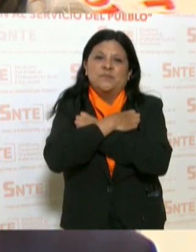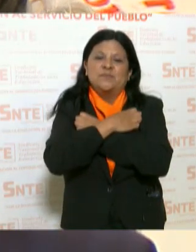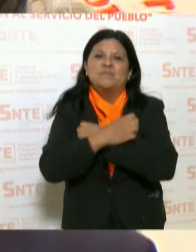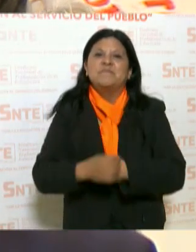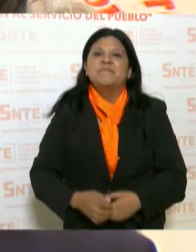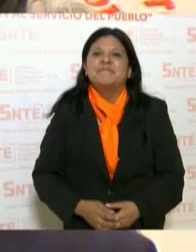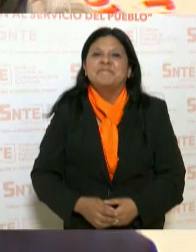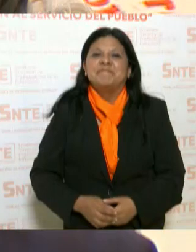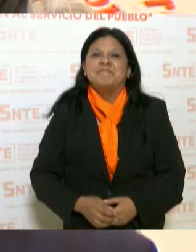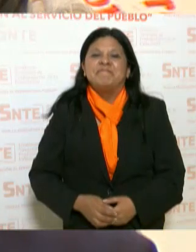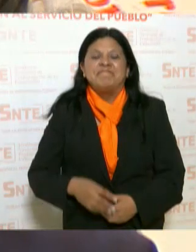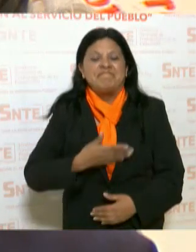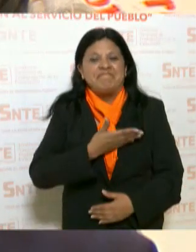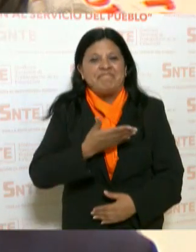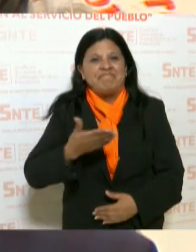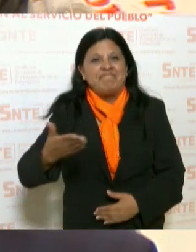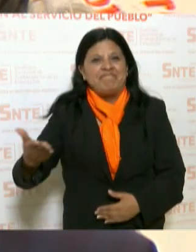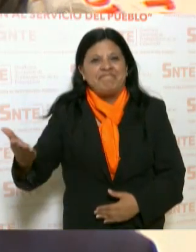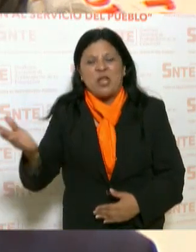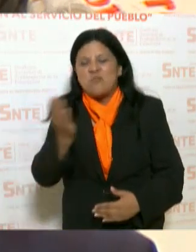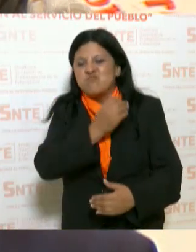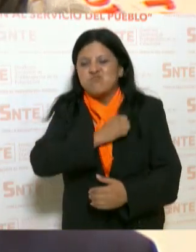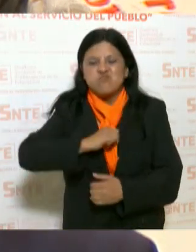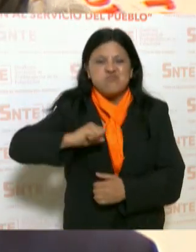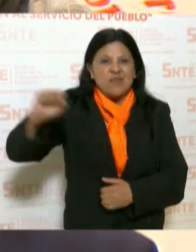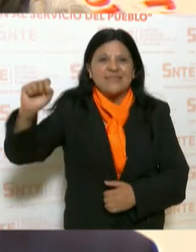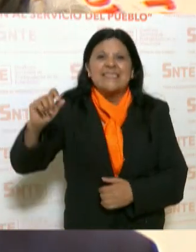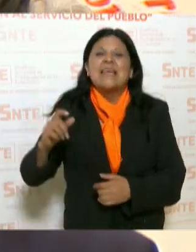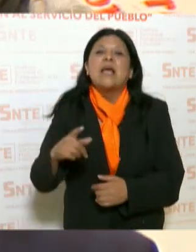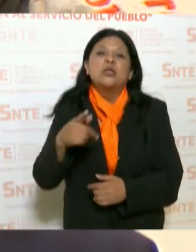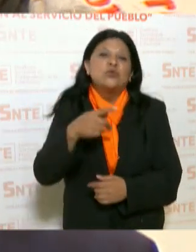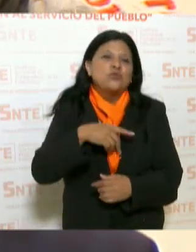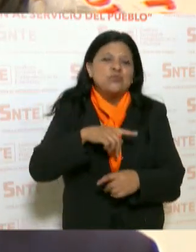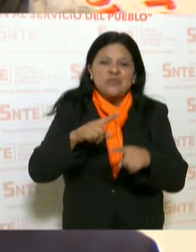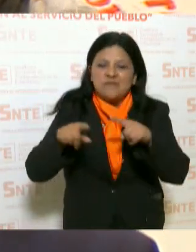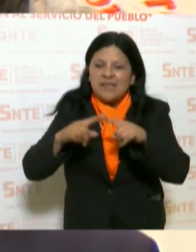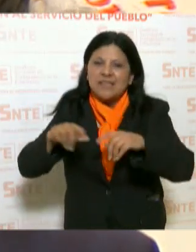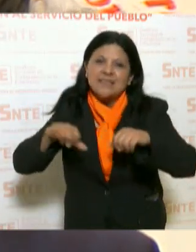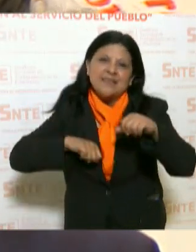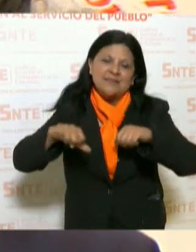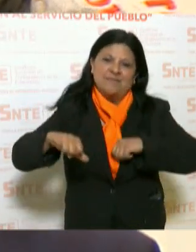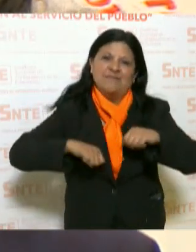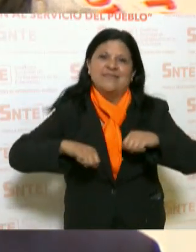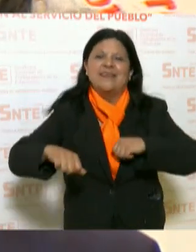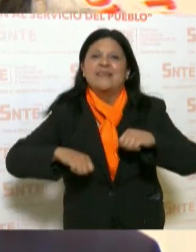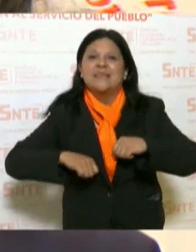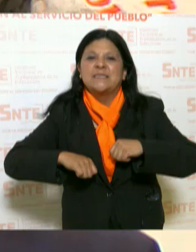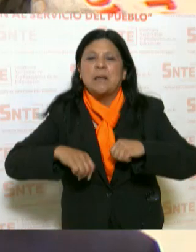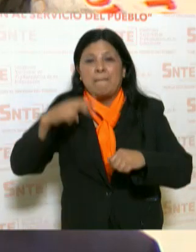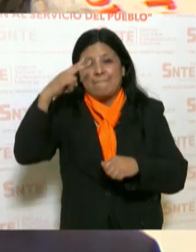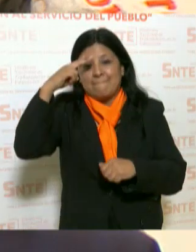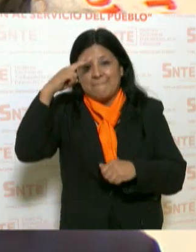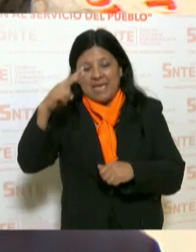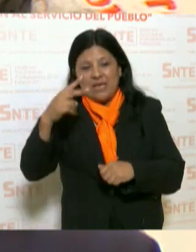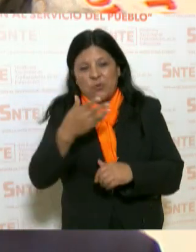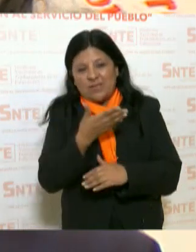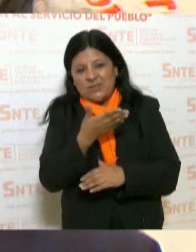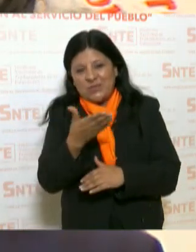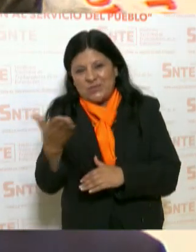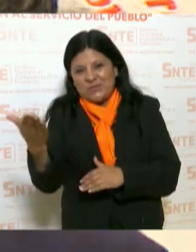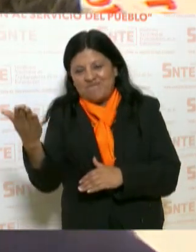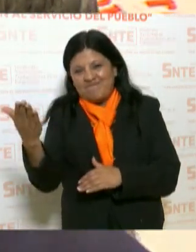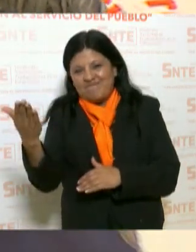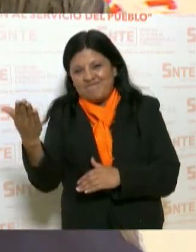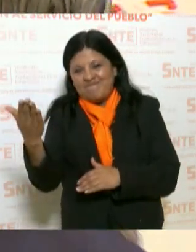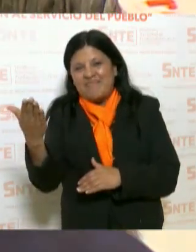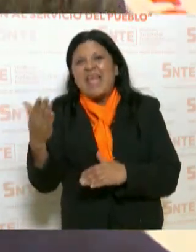Muchos éxitos en sus actividades y México es su casa. Gracias.